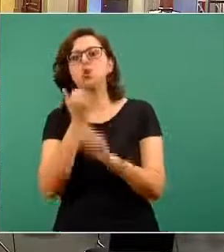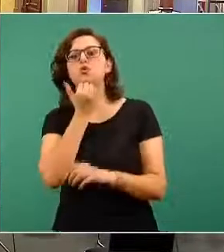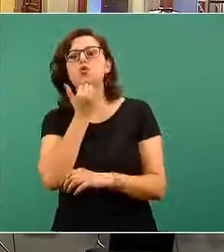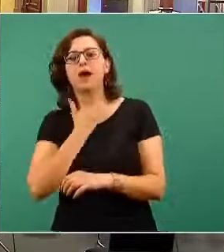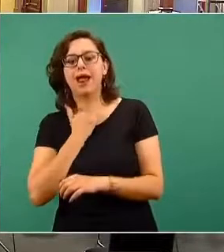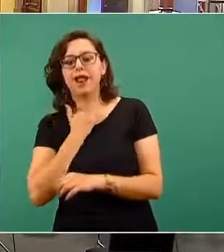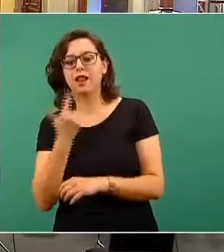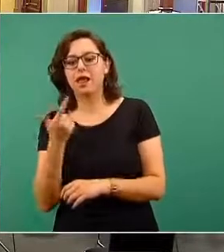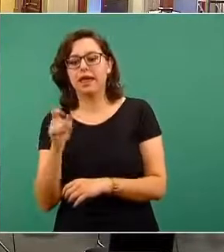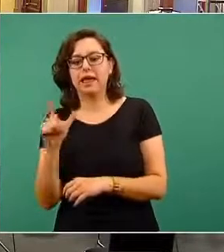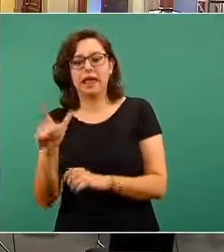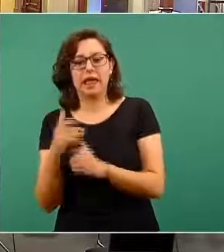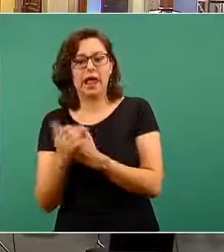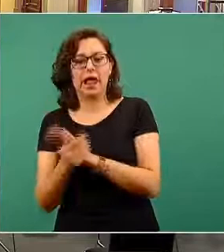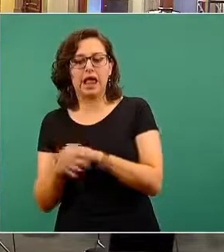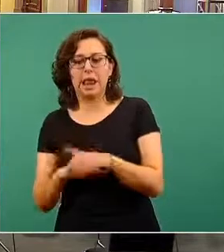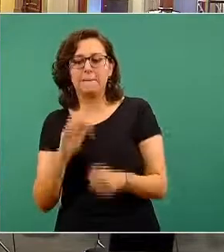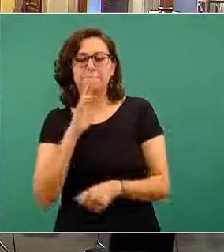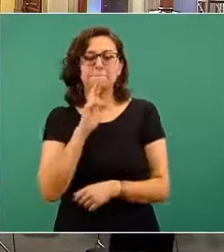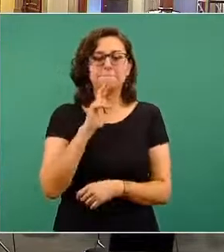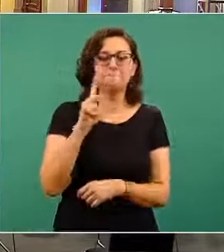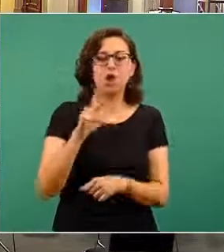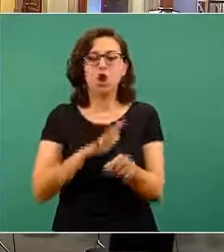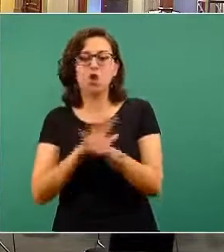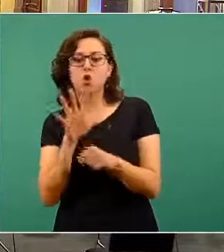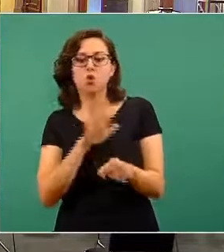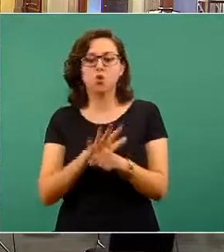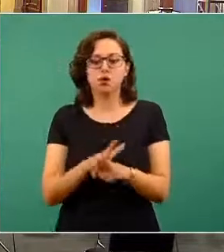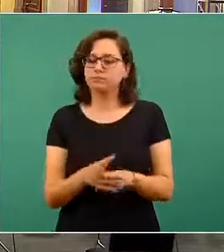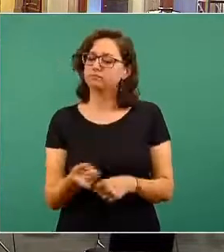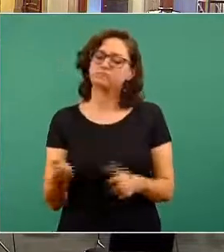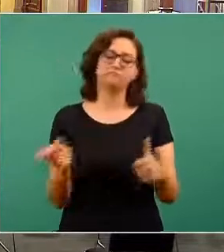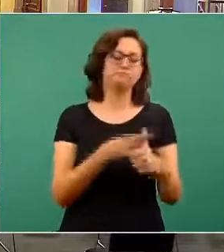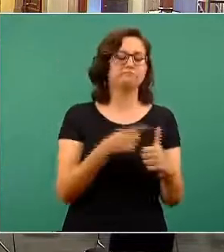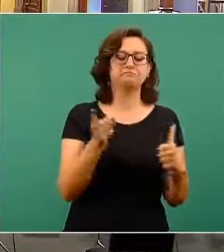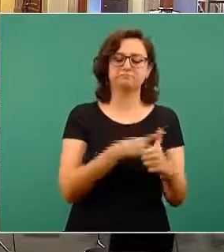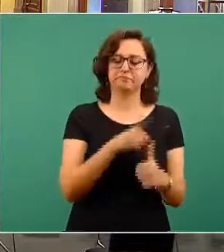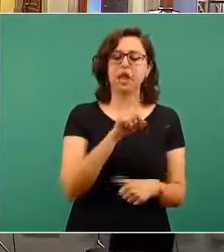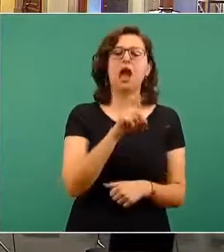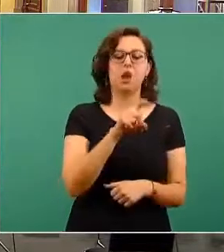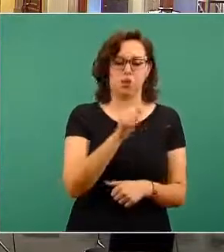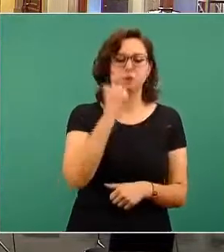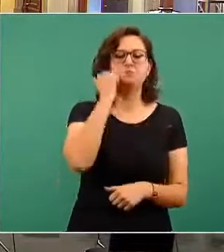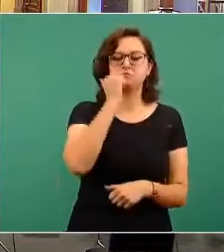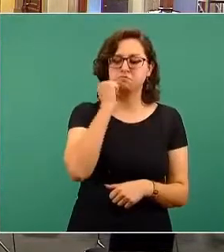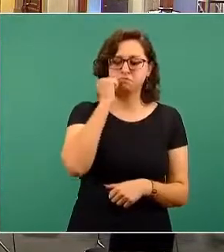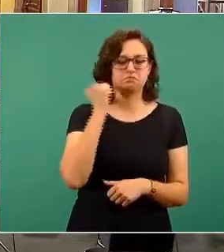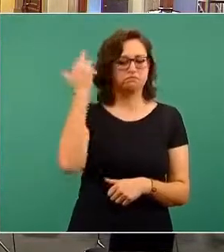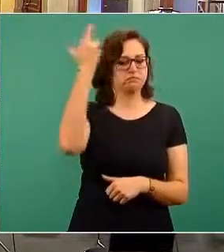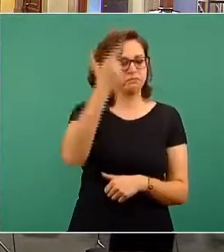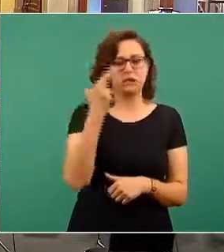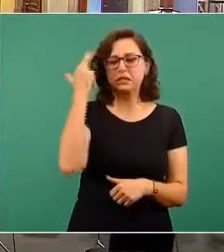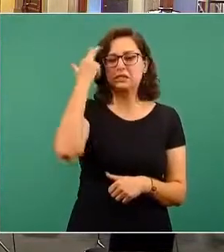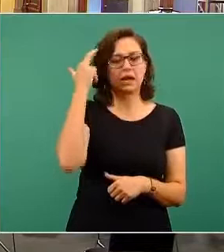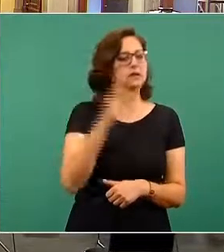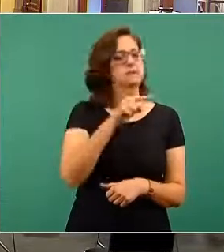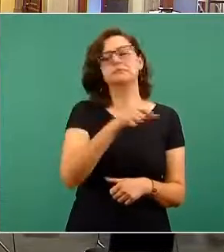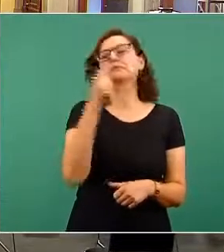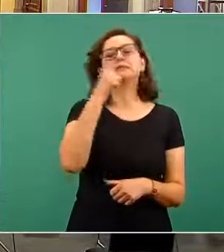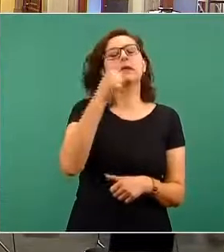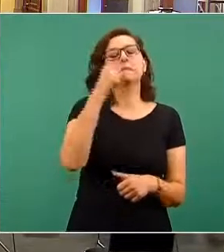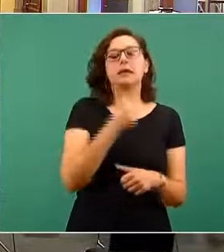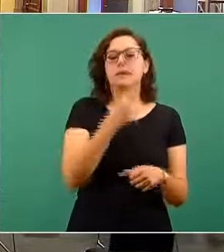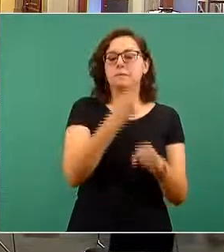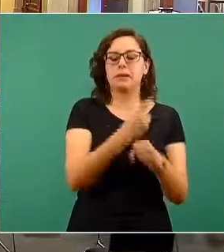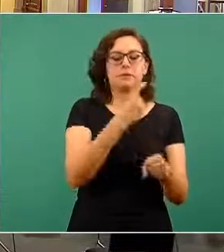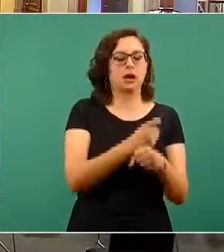alcohol gel desinfectante, la respuesta sigue siendo la misma: es preferente agua y jabón. Cuando esté disponible hay que usarlo.